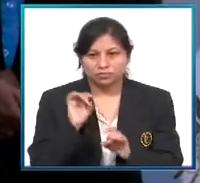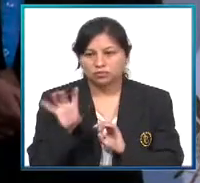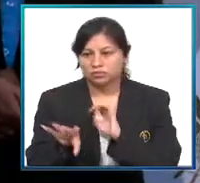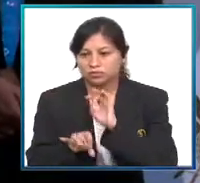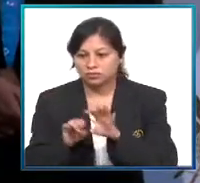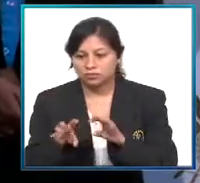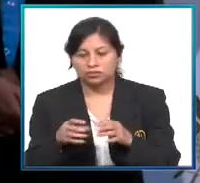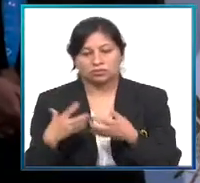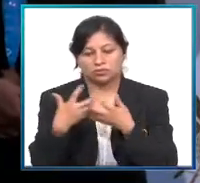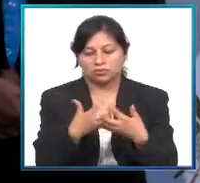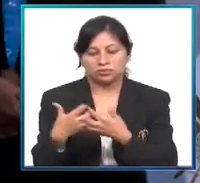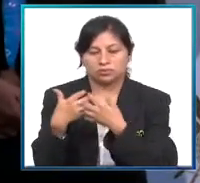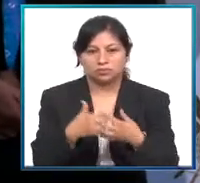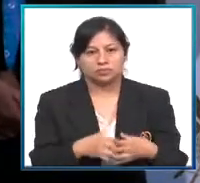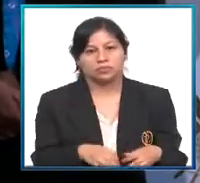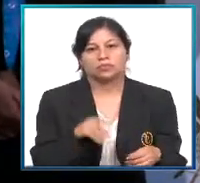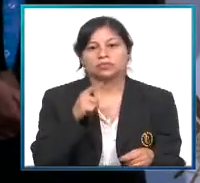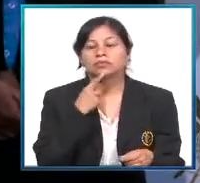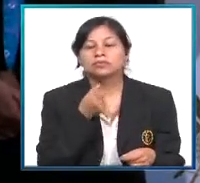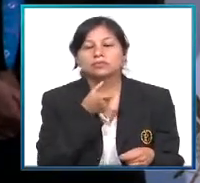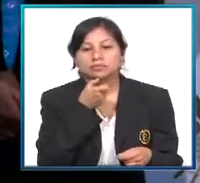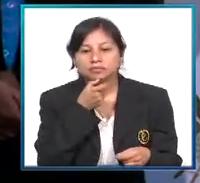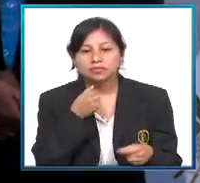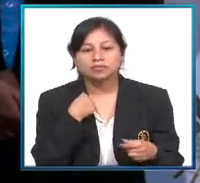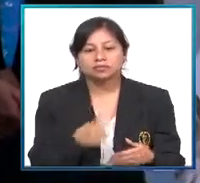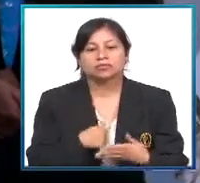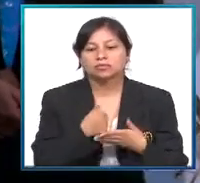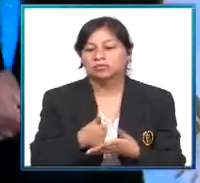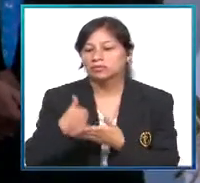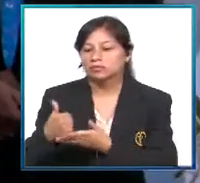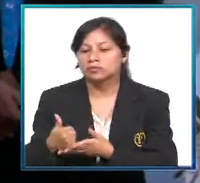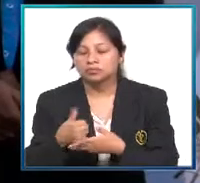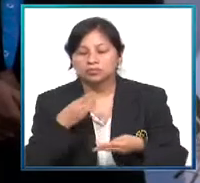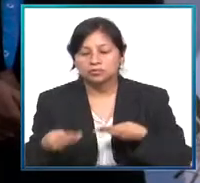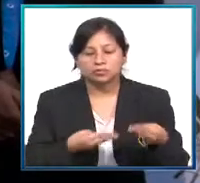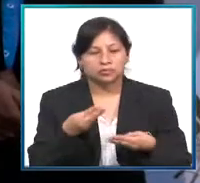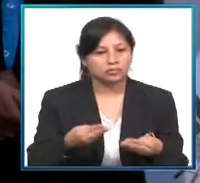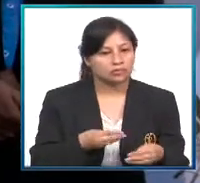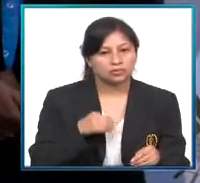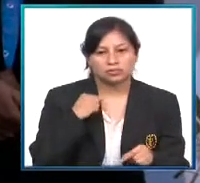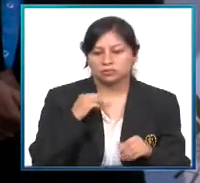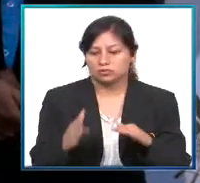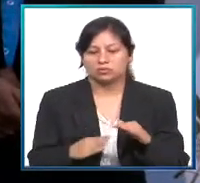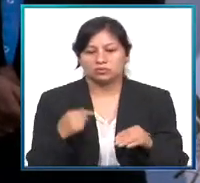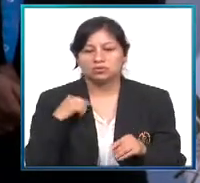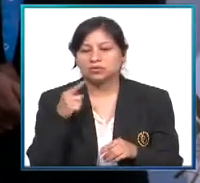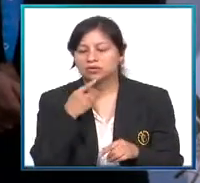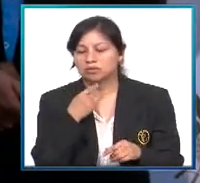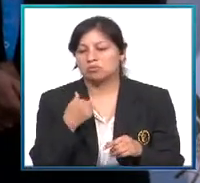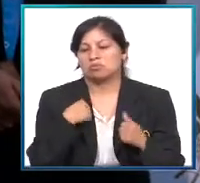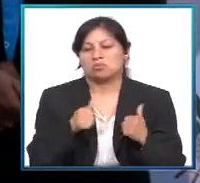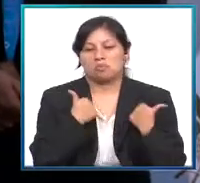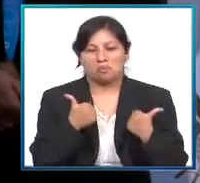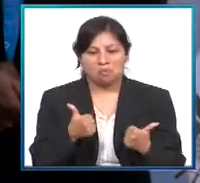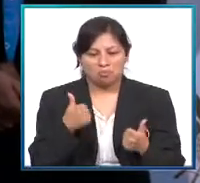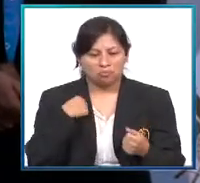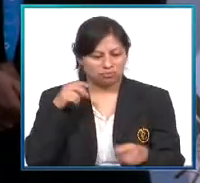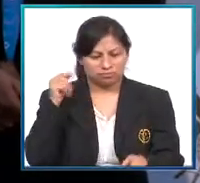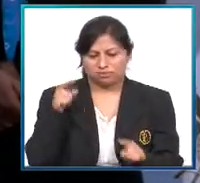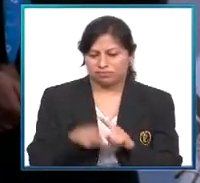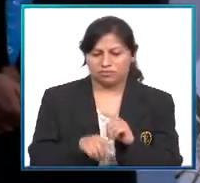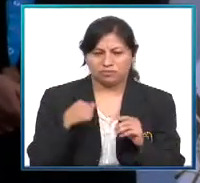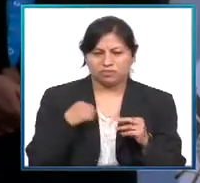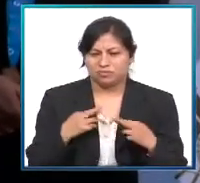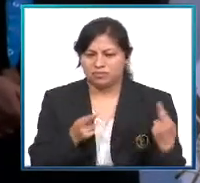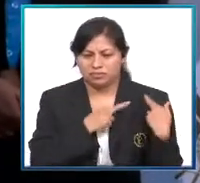cámaras empresariales que dicen defender los mecanismos de mercado, pero básicamente han vivido de privilegios y de impunidad con